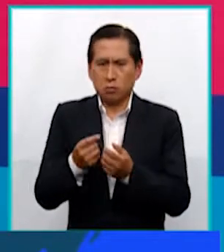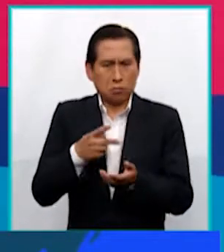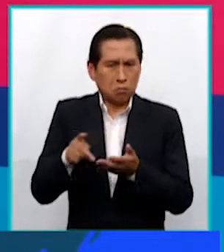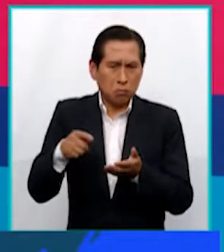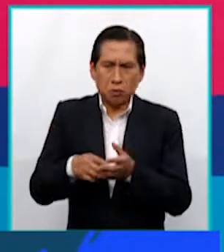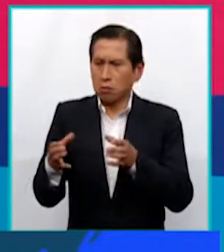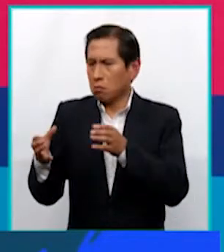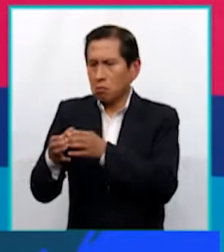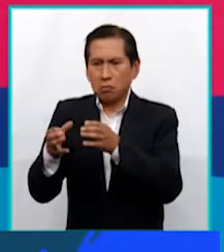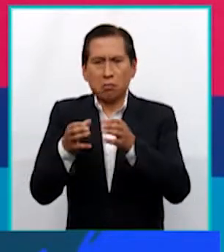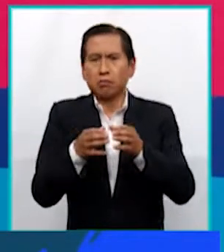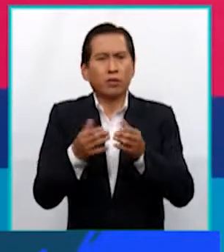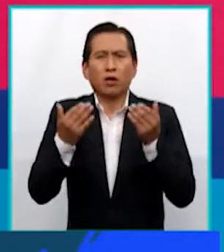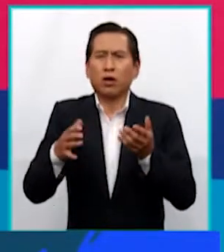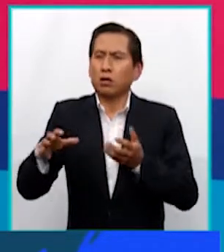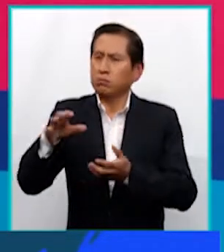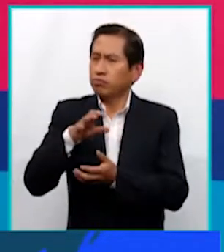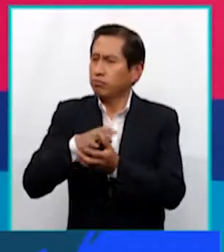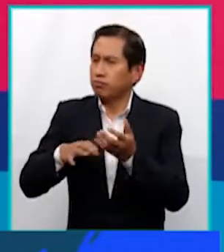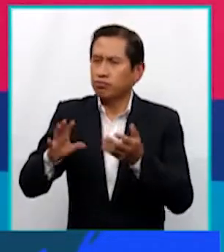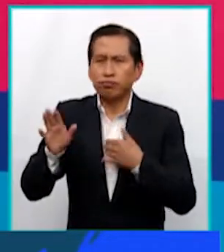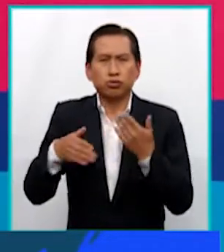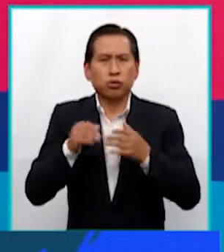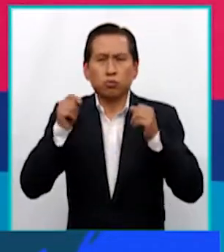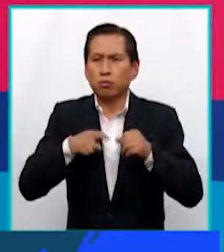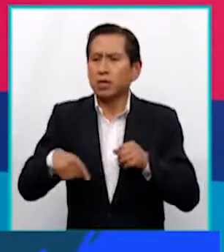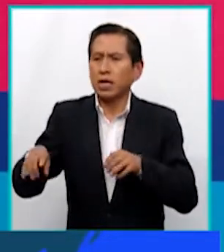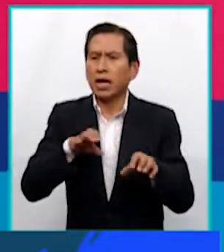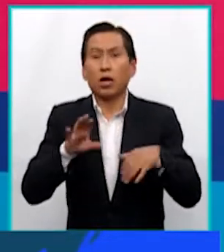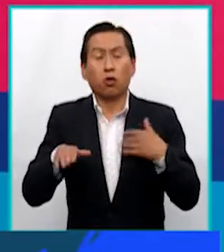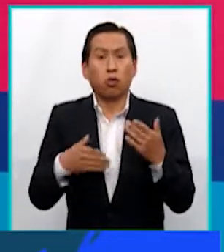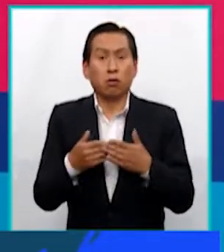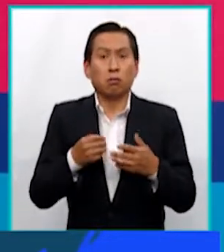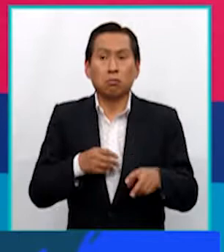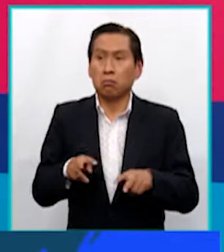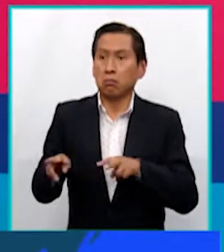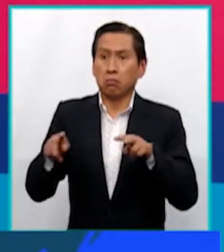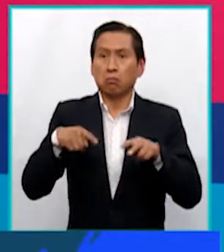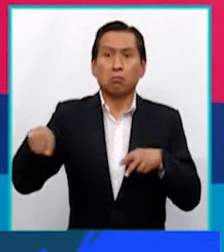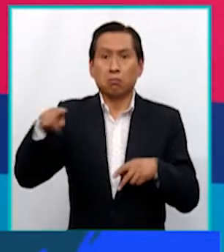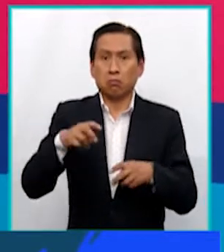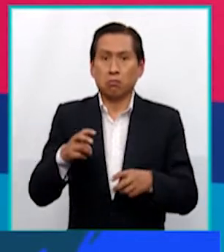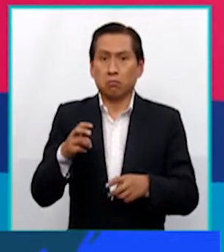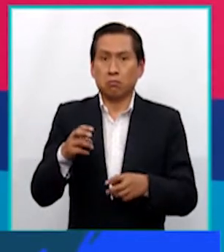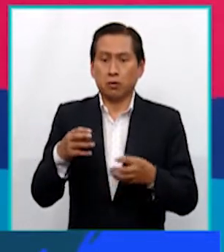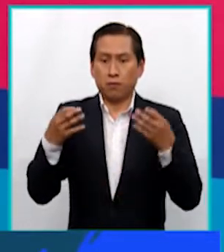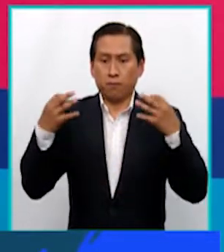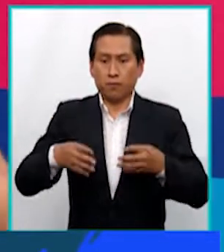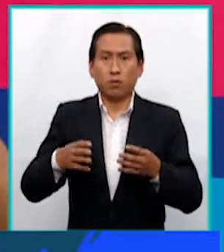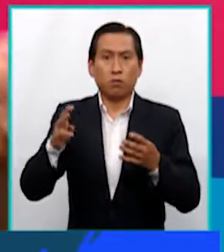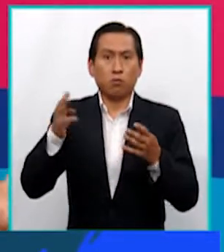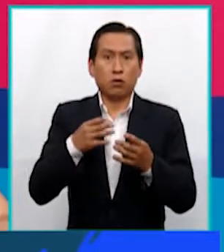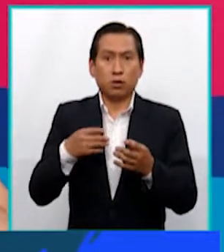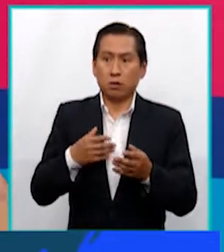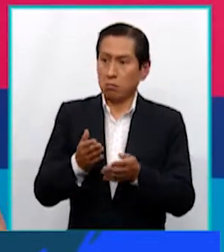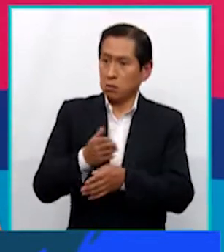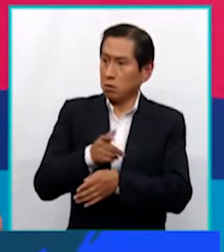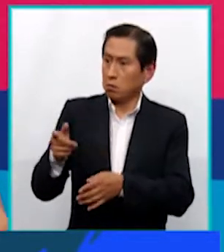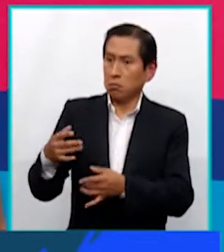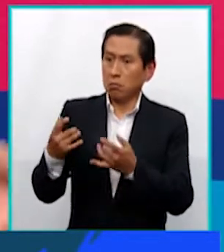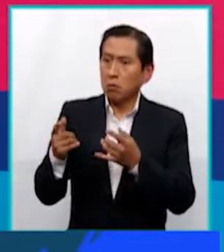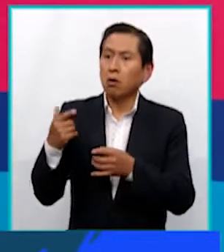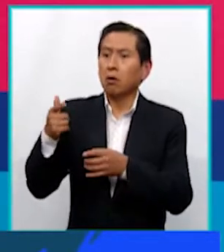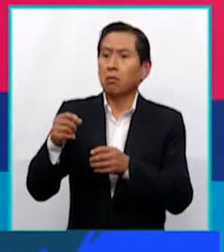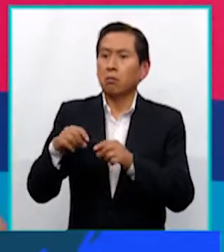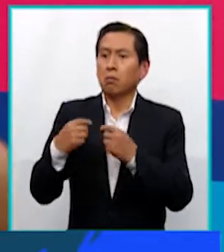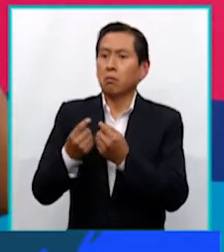mi banda es de ska punk. Ahora todo es de todos. Y eso mismo vemos en los festivales, donde antes que nosotros toca una banda de punk, antes de ellos